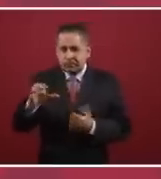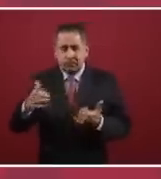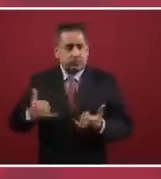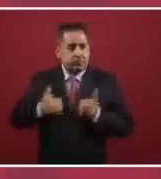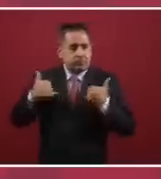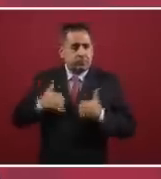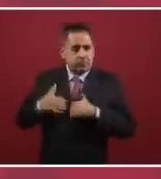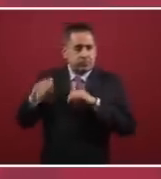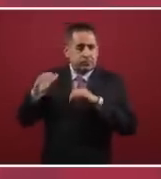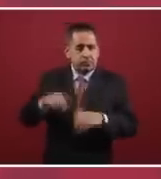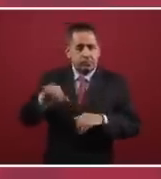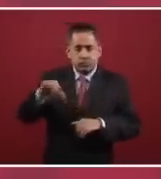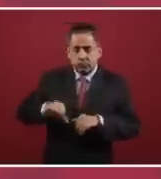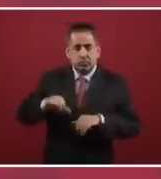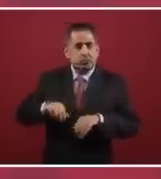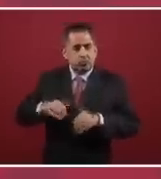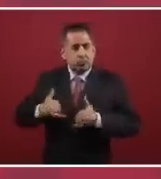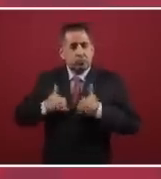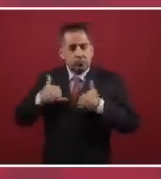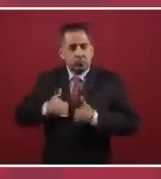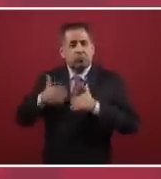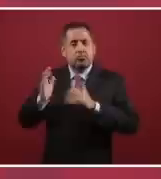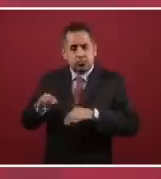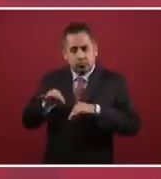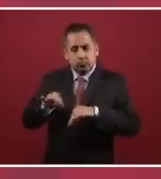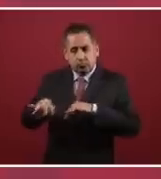900,000 jóvenes hoy trabajando